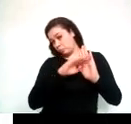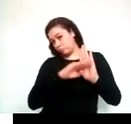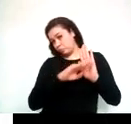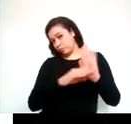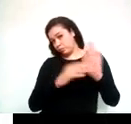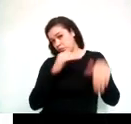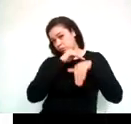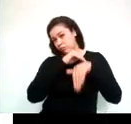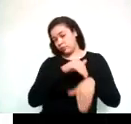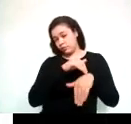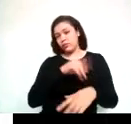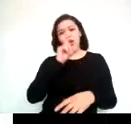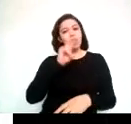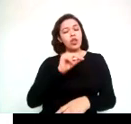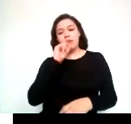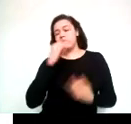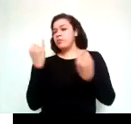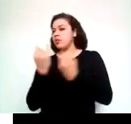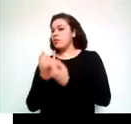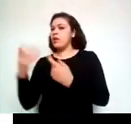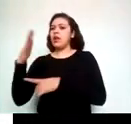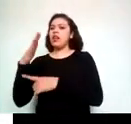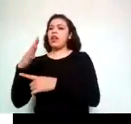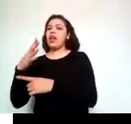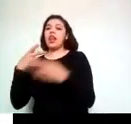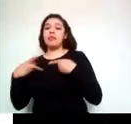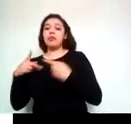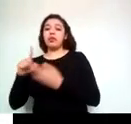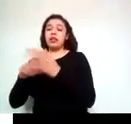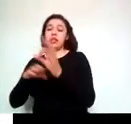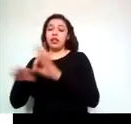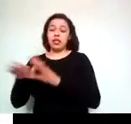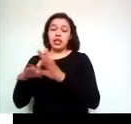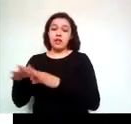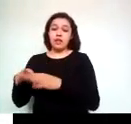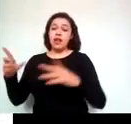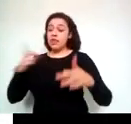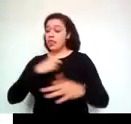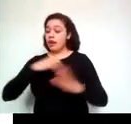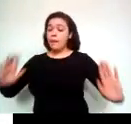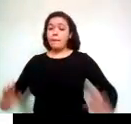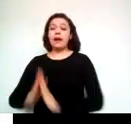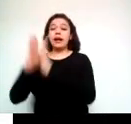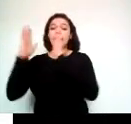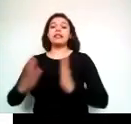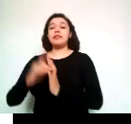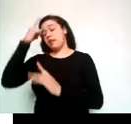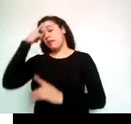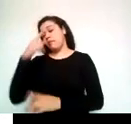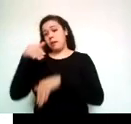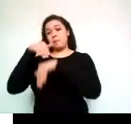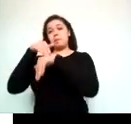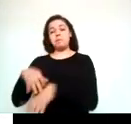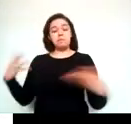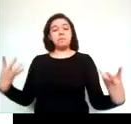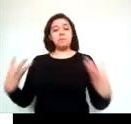programas. Por supuesto, hay una parte y un factor muy importante que es que el colaborador o trabajador participe, se alinee, y